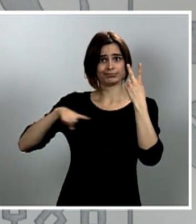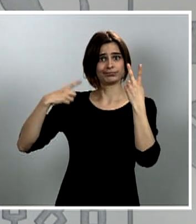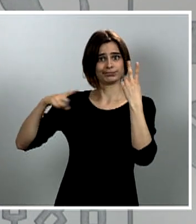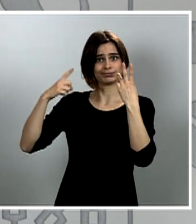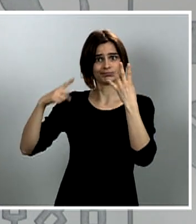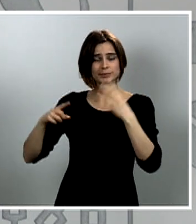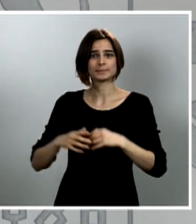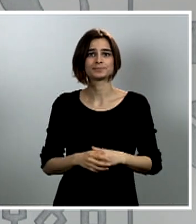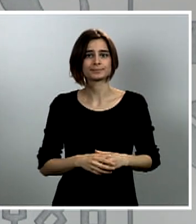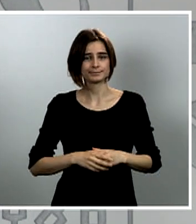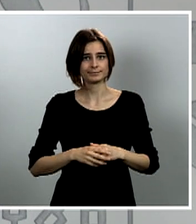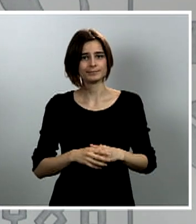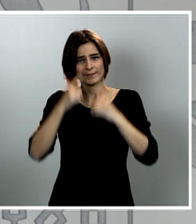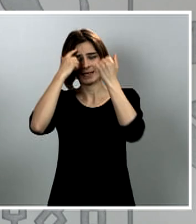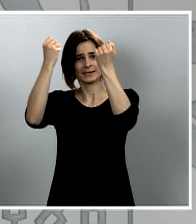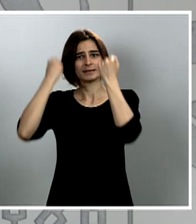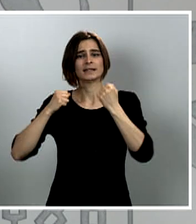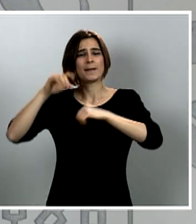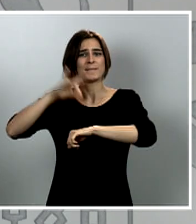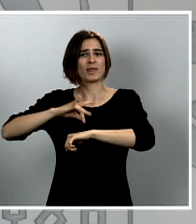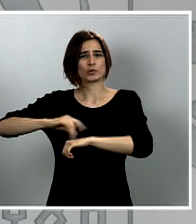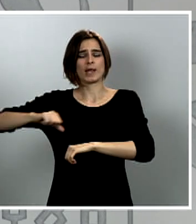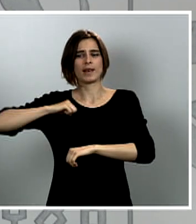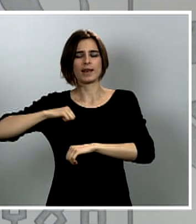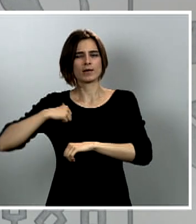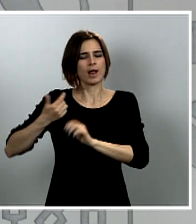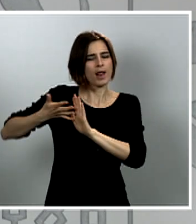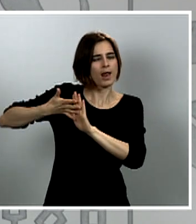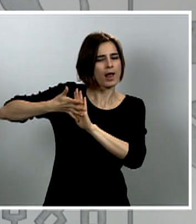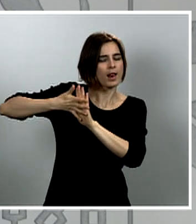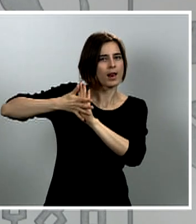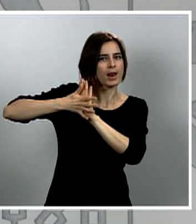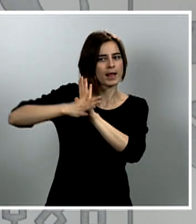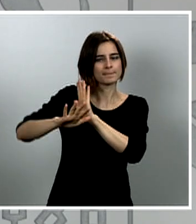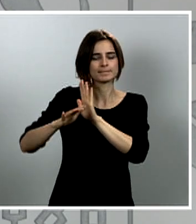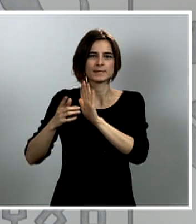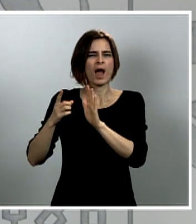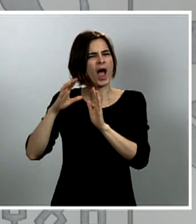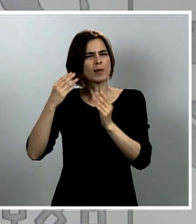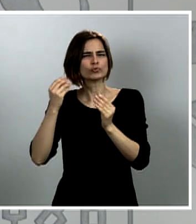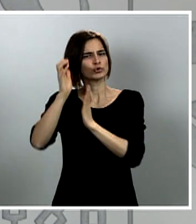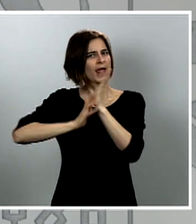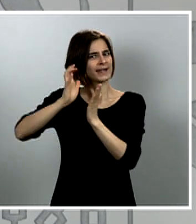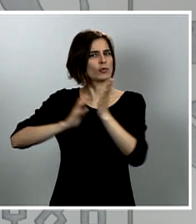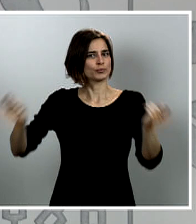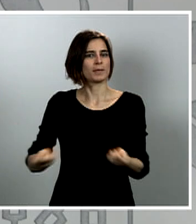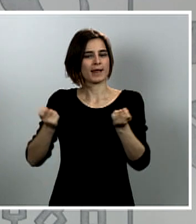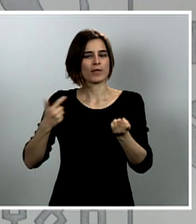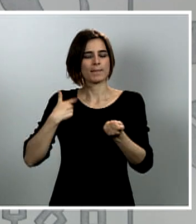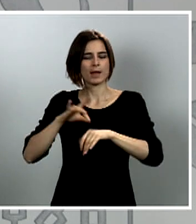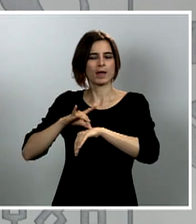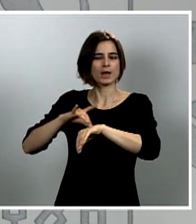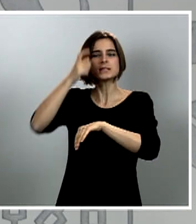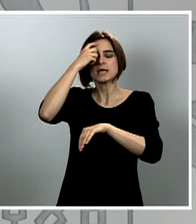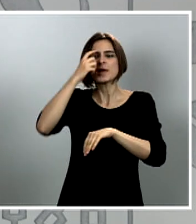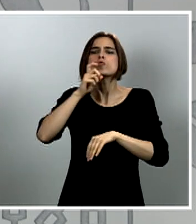ya muchos artículos publicados que nos van orientando hacia las diferentes posibilidades que puede generar este virus. Es cierto que es un virus que está generando unos